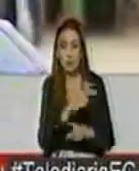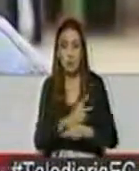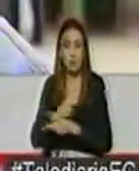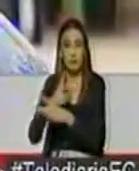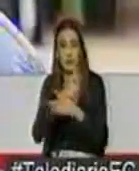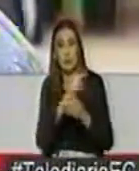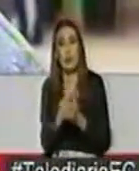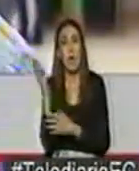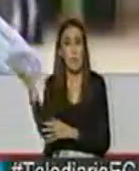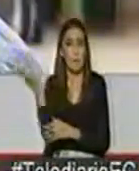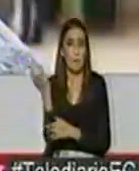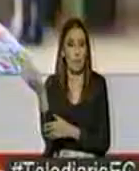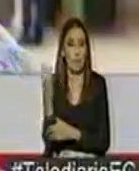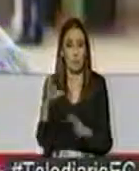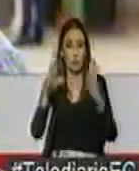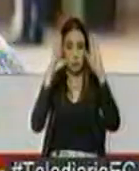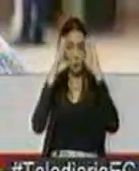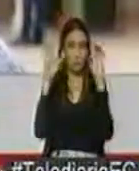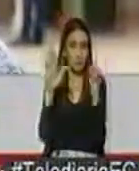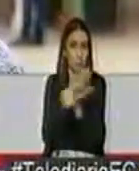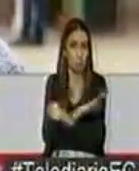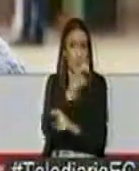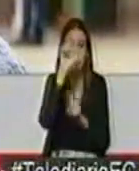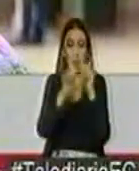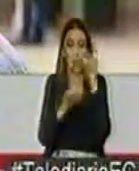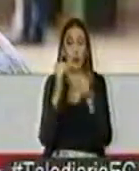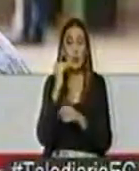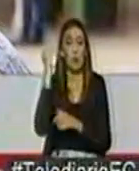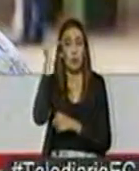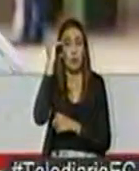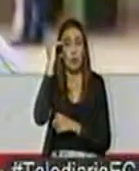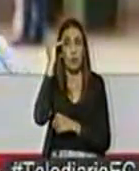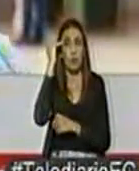de bonos, de atención prioritaria a las personas adultas mayores